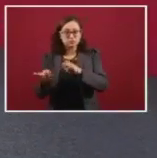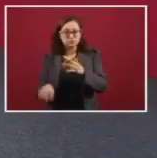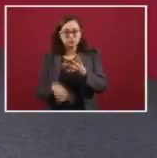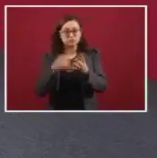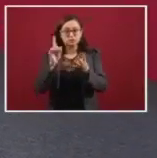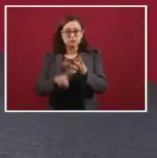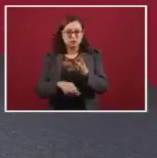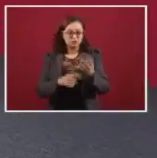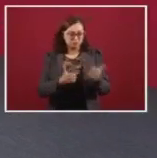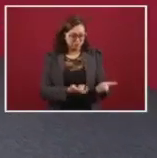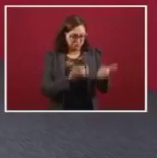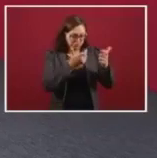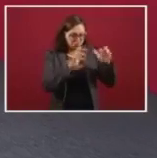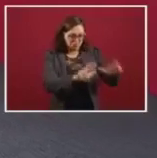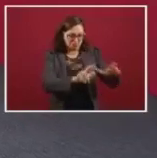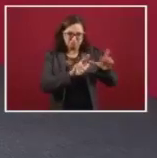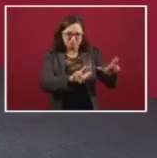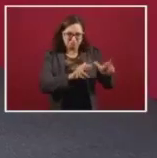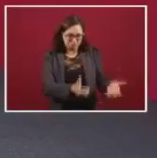Distribución de riqueza.